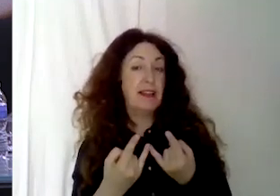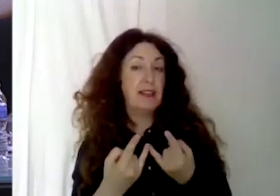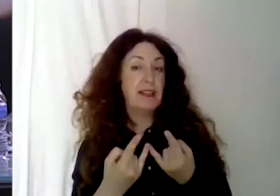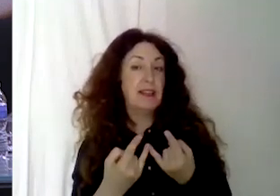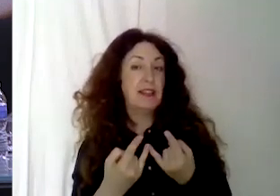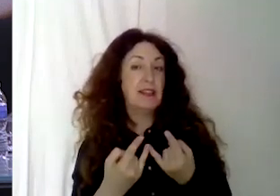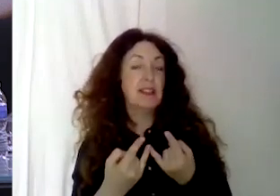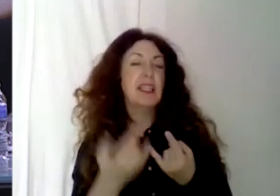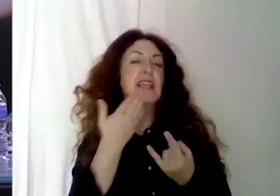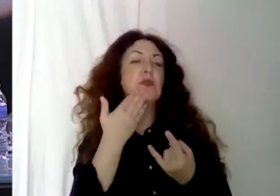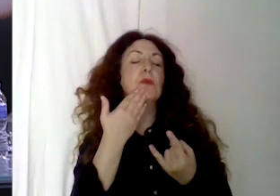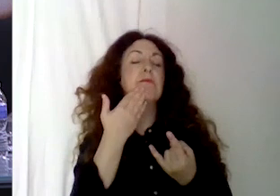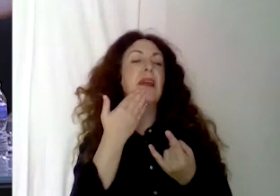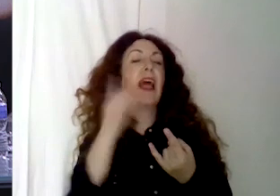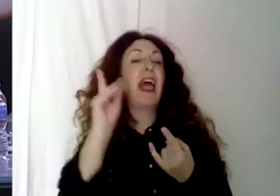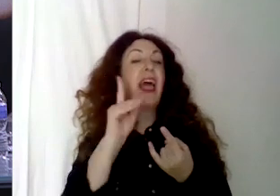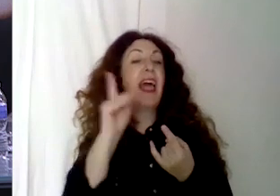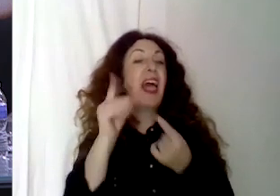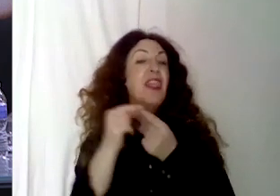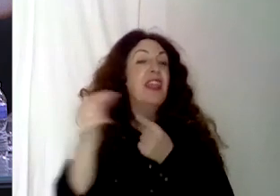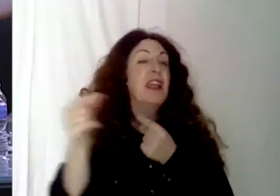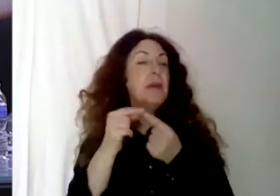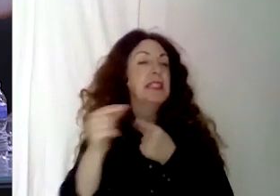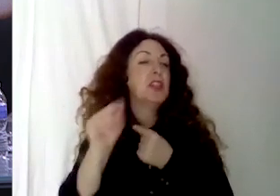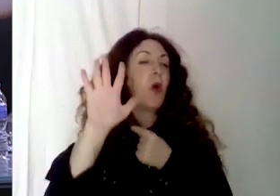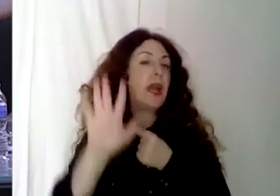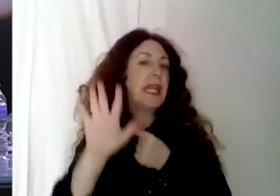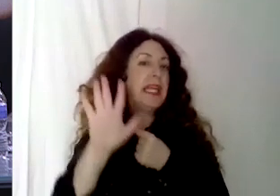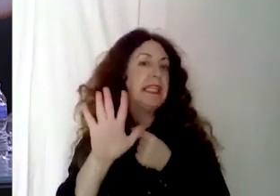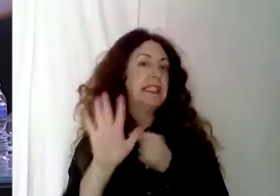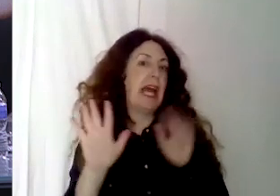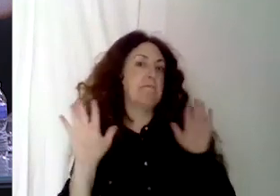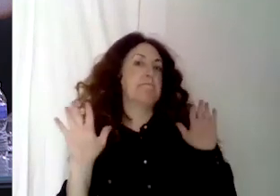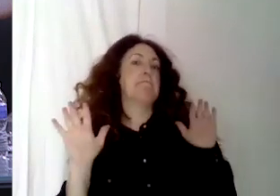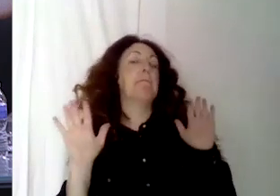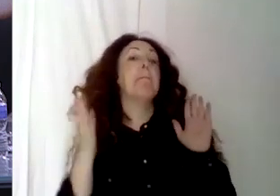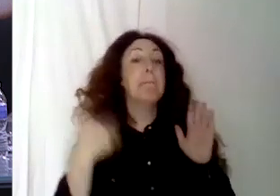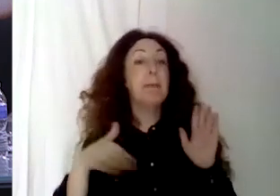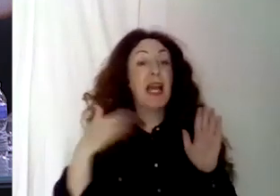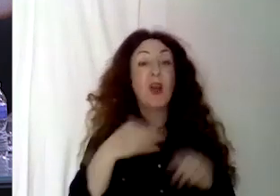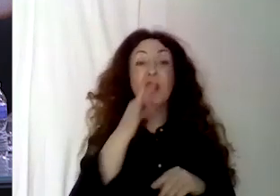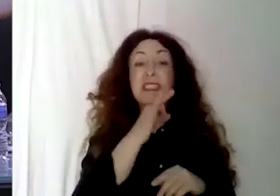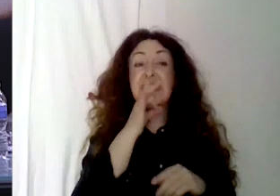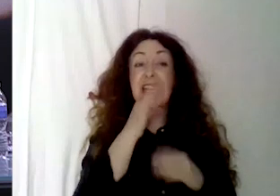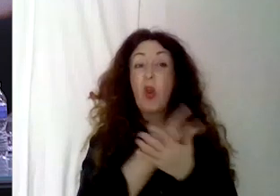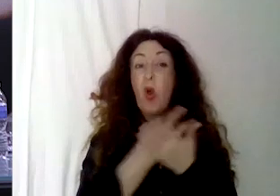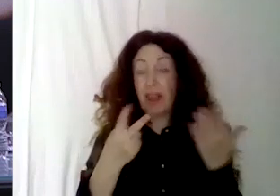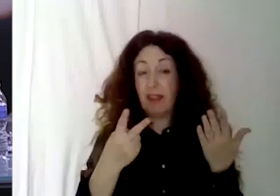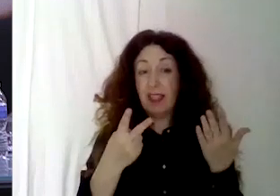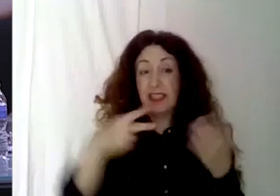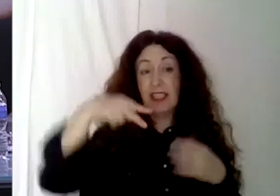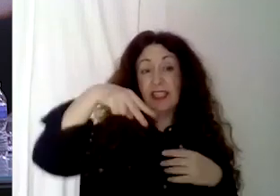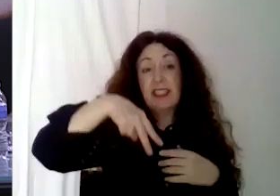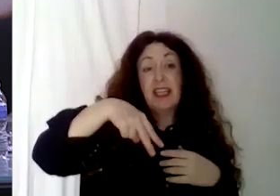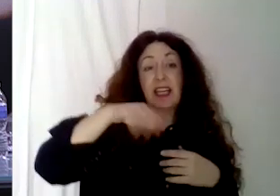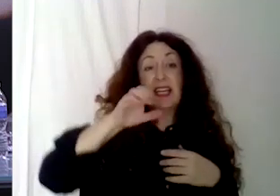es una quinta dimensión. Eso nos inquieta. Pero en el siglo XVII, cuando llega Newton, lo que intenta demostrar es que hay